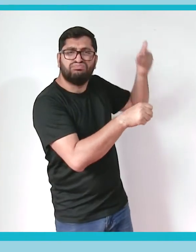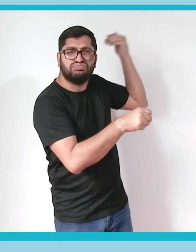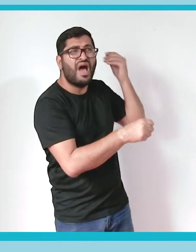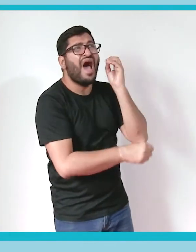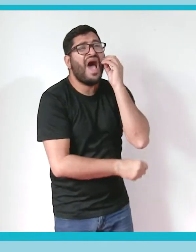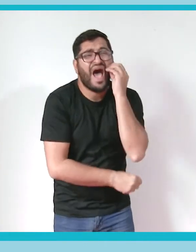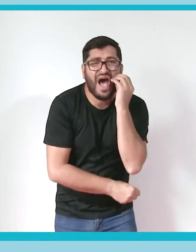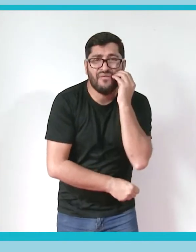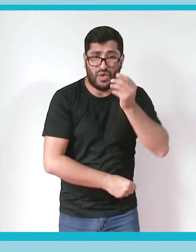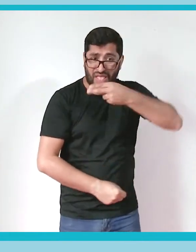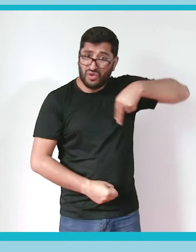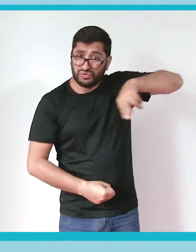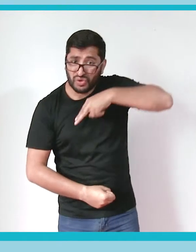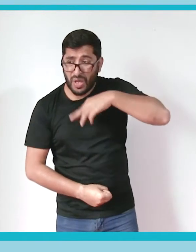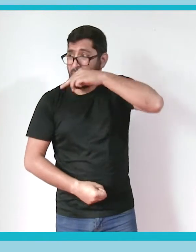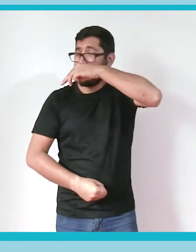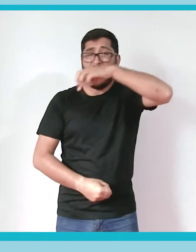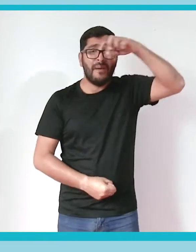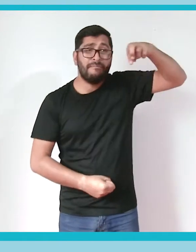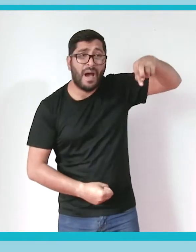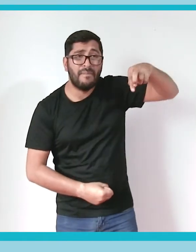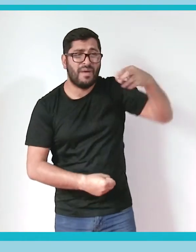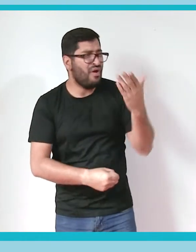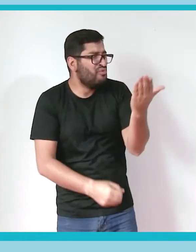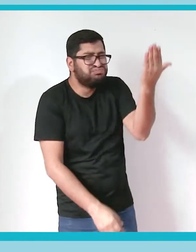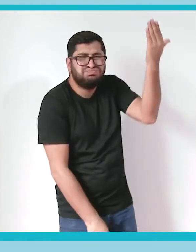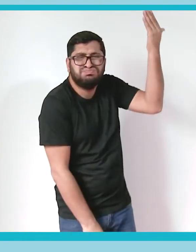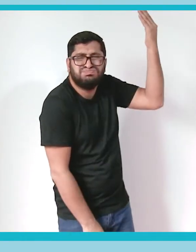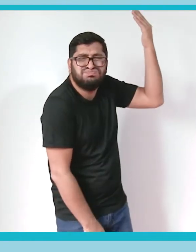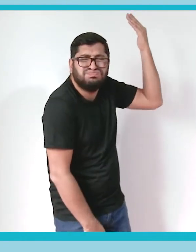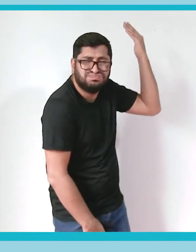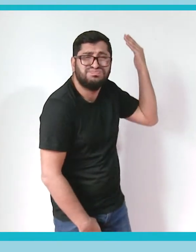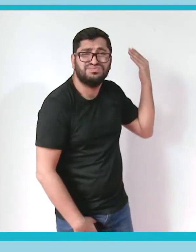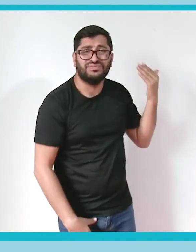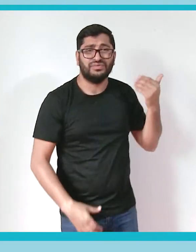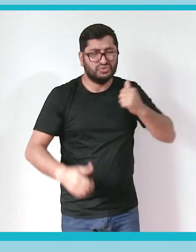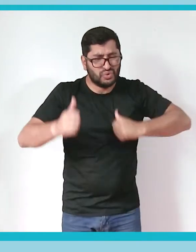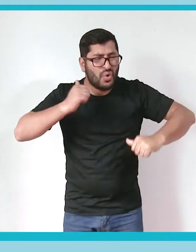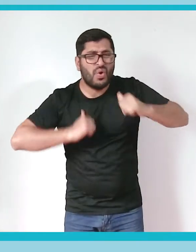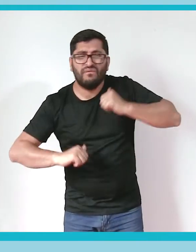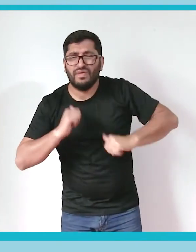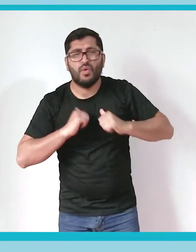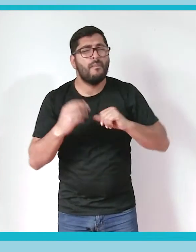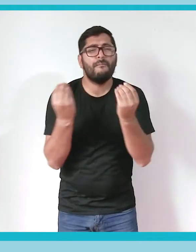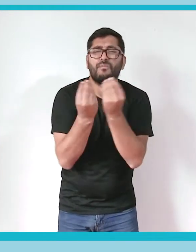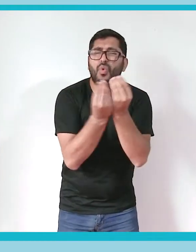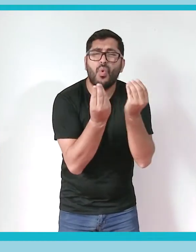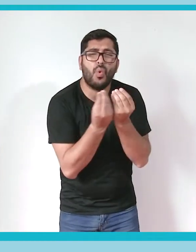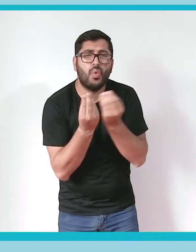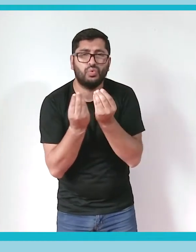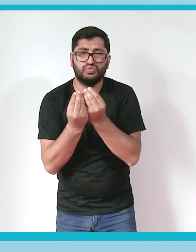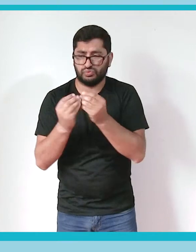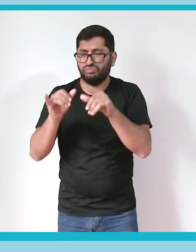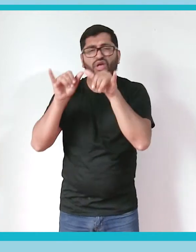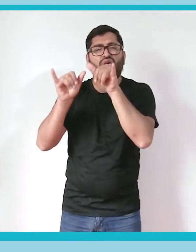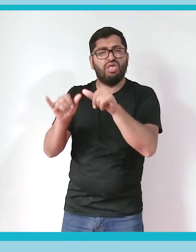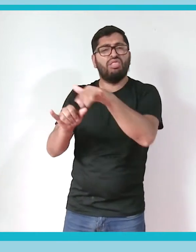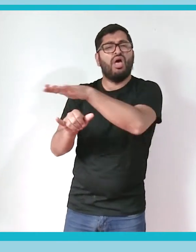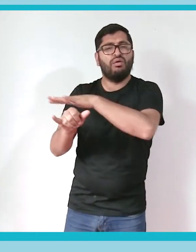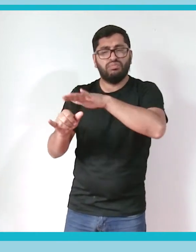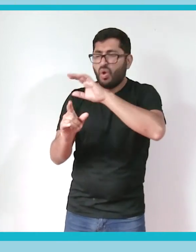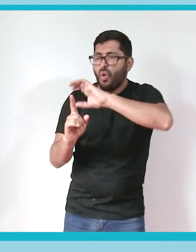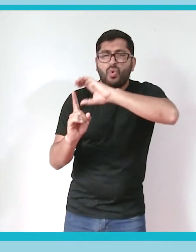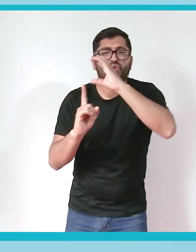preexistentes. Los abuelos, nuestros padres, nuestros antepasados han sufrido